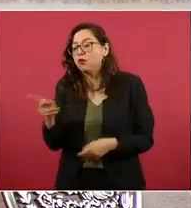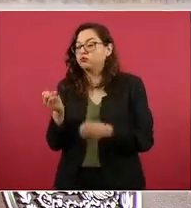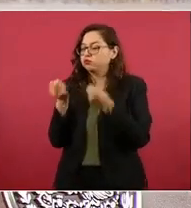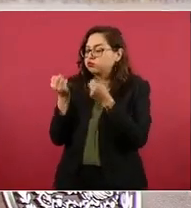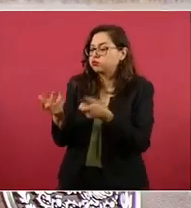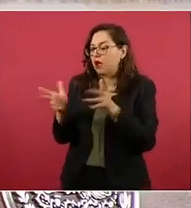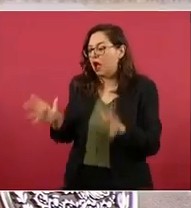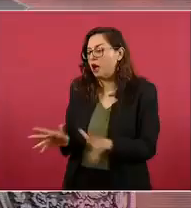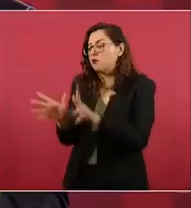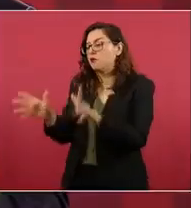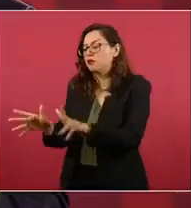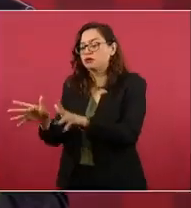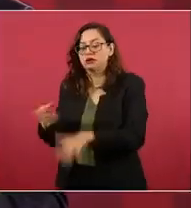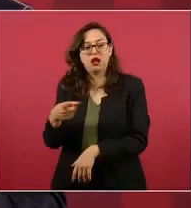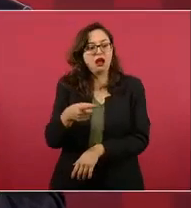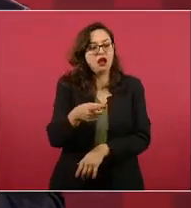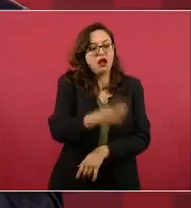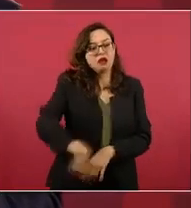porque los conservadores